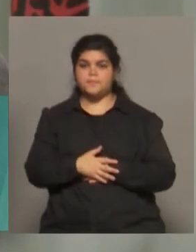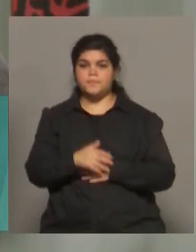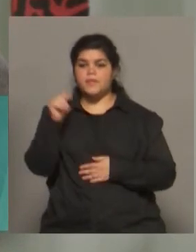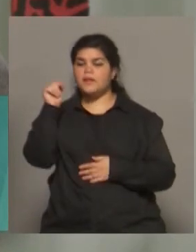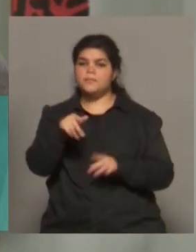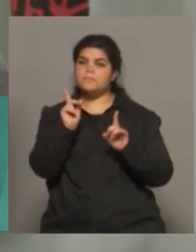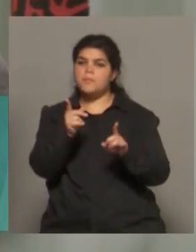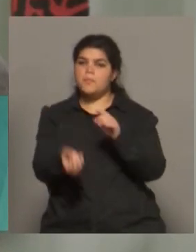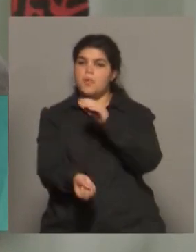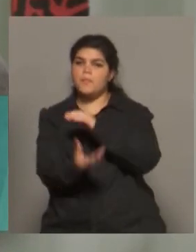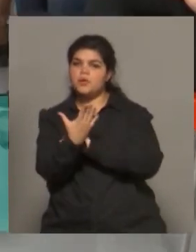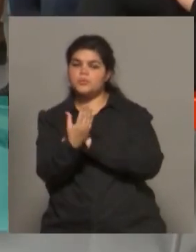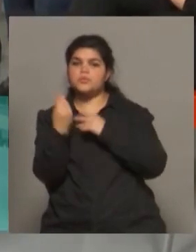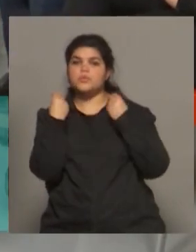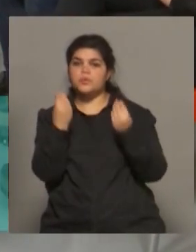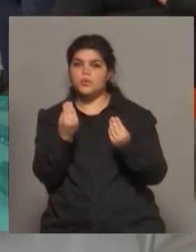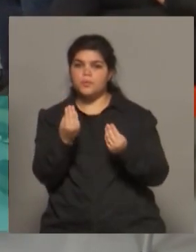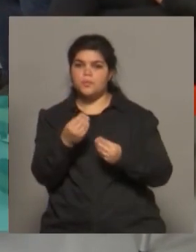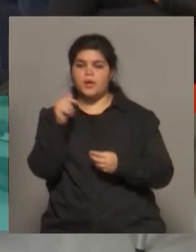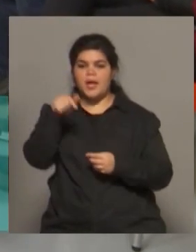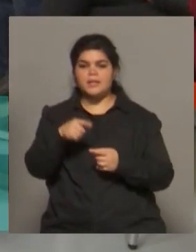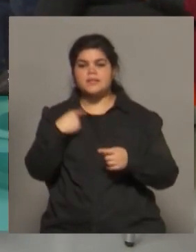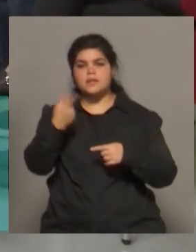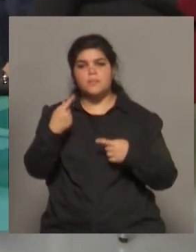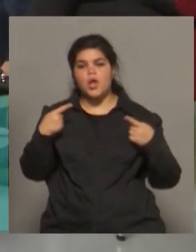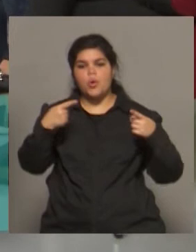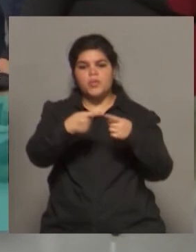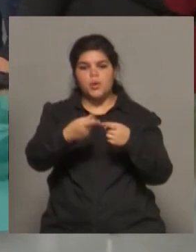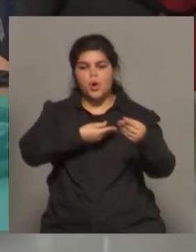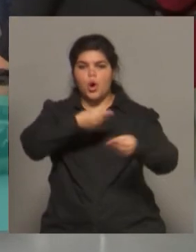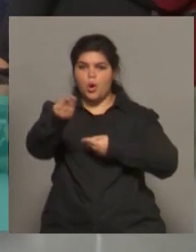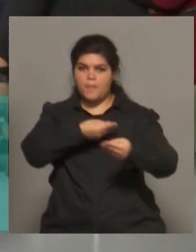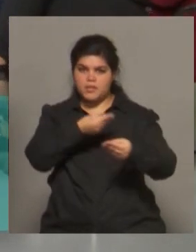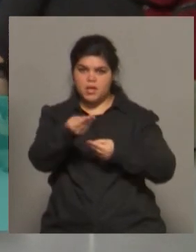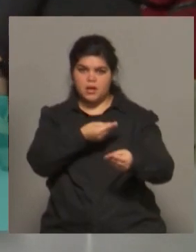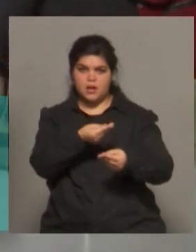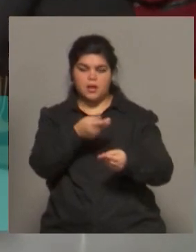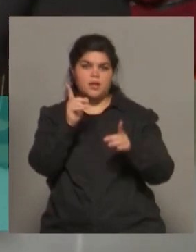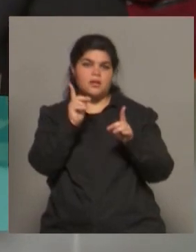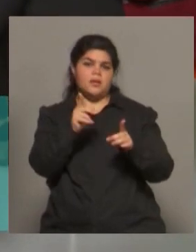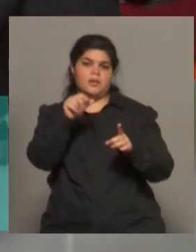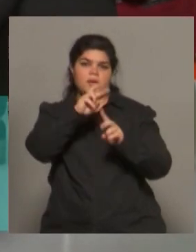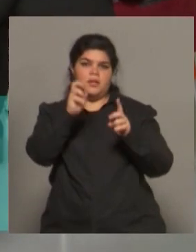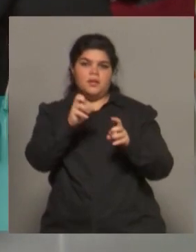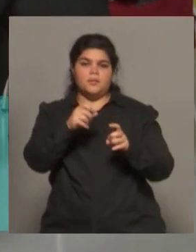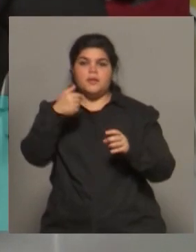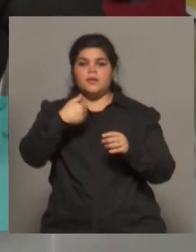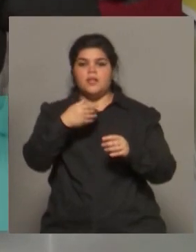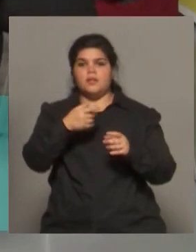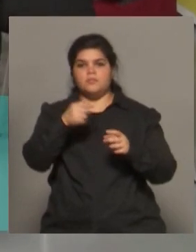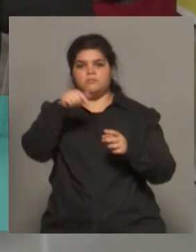el Mercosur tratado en términos y con objetivos comerciales y, digamos, desde el marco de la financiarización de la economía y